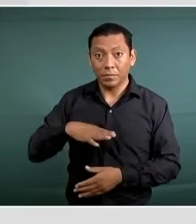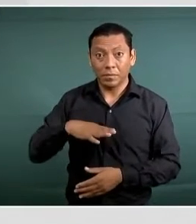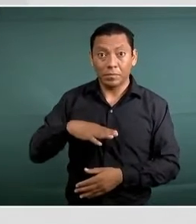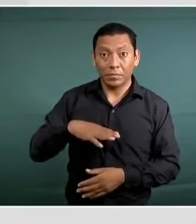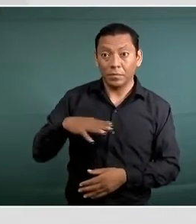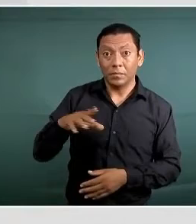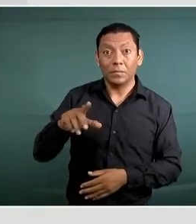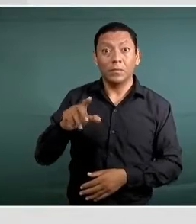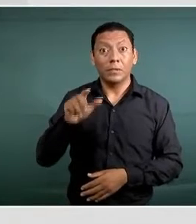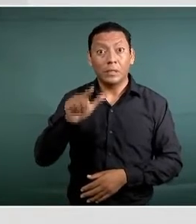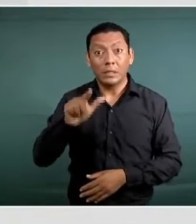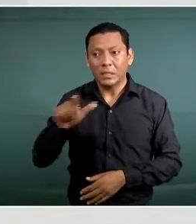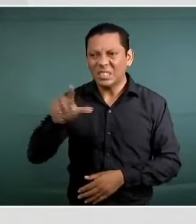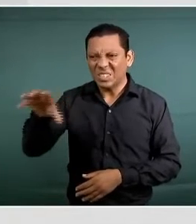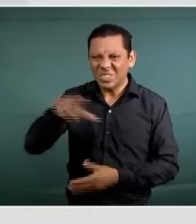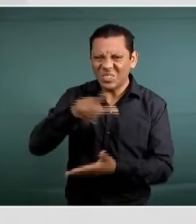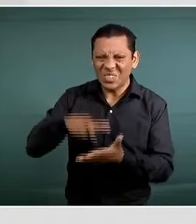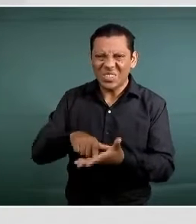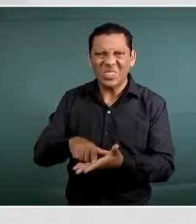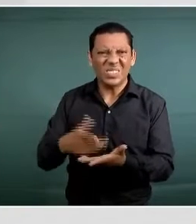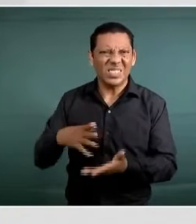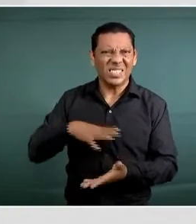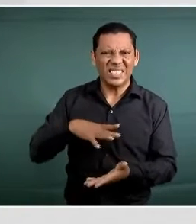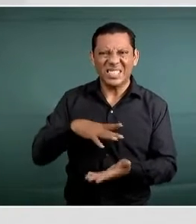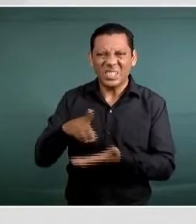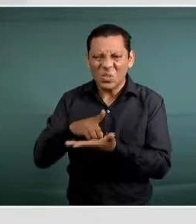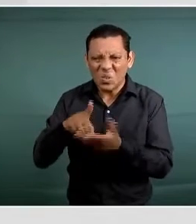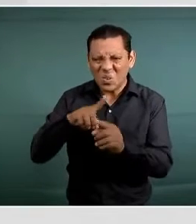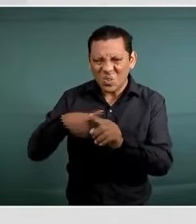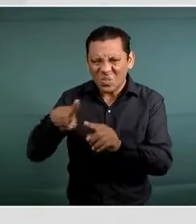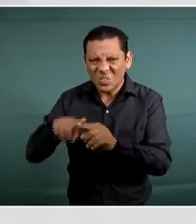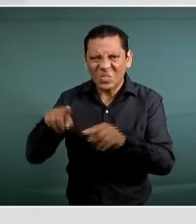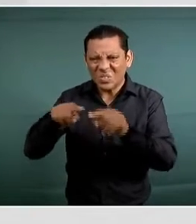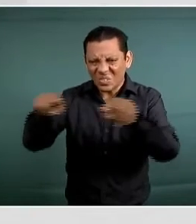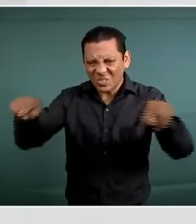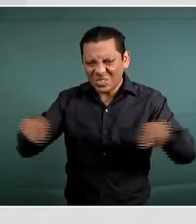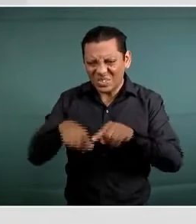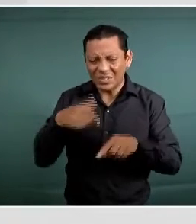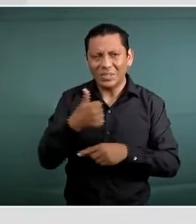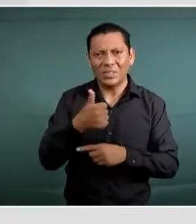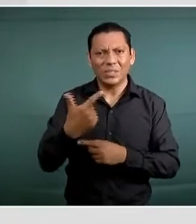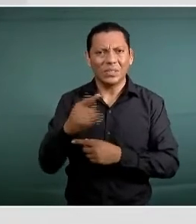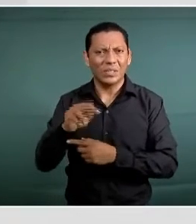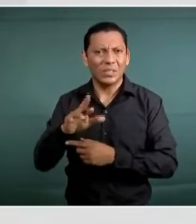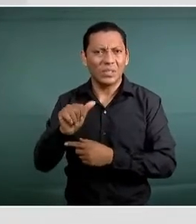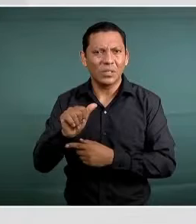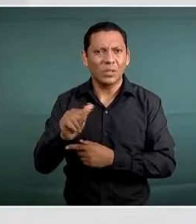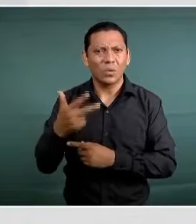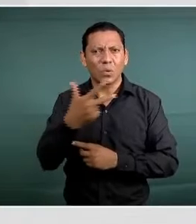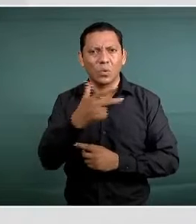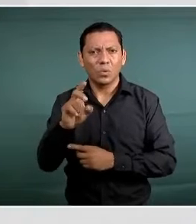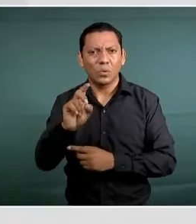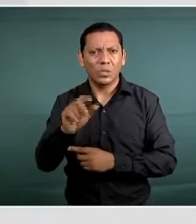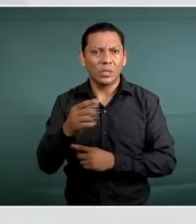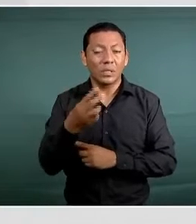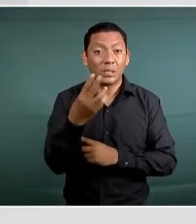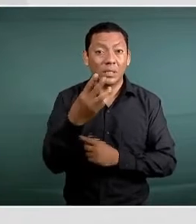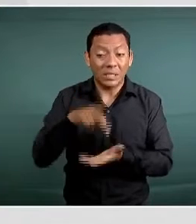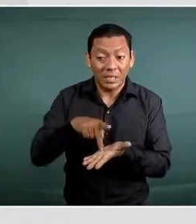plantillos de marihuana, 6 hectáreas, que corresponden a 6 hectáreas de marihuana, 837